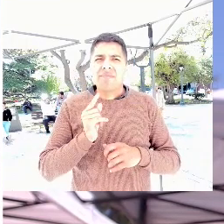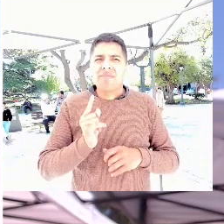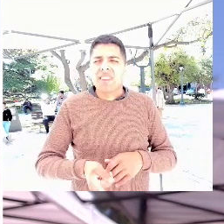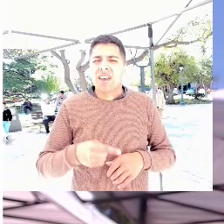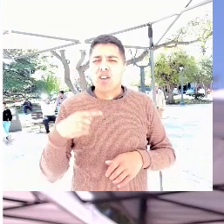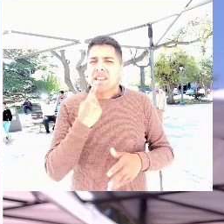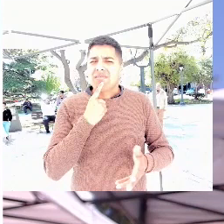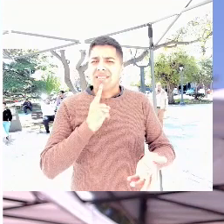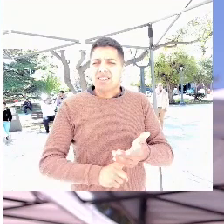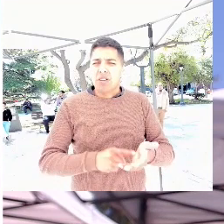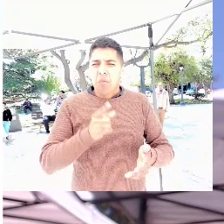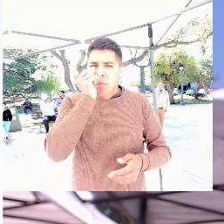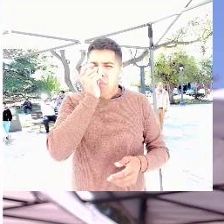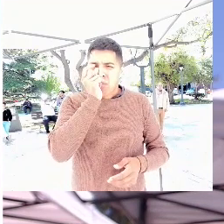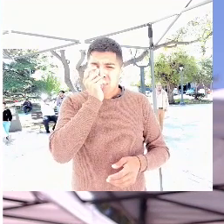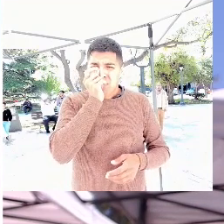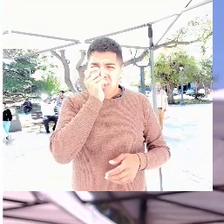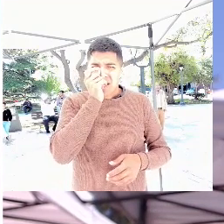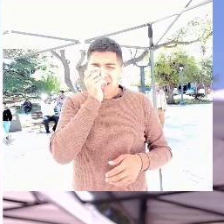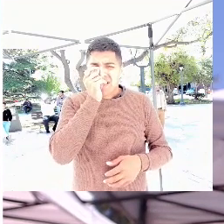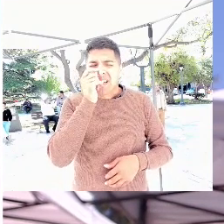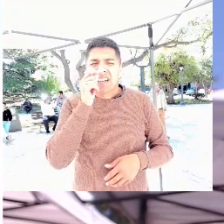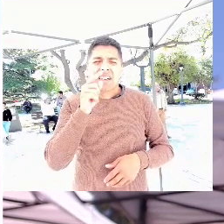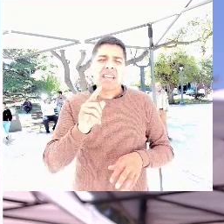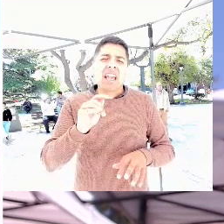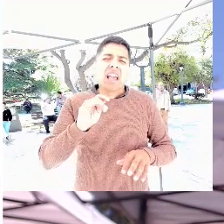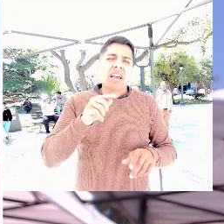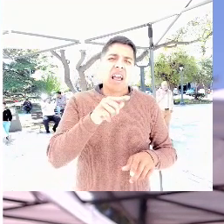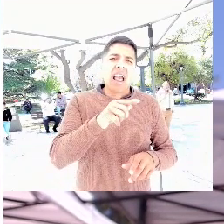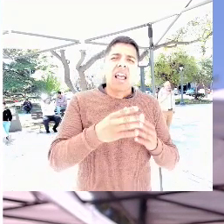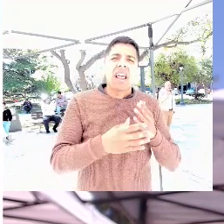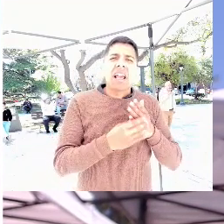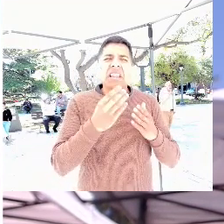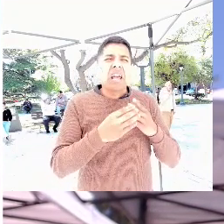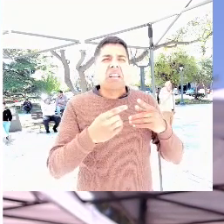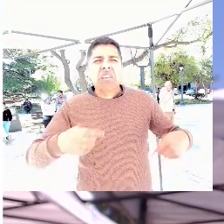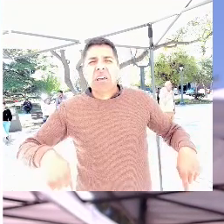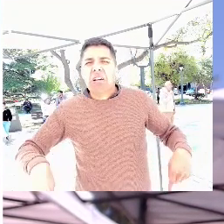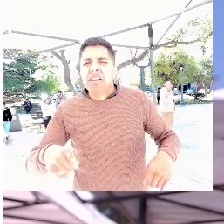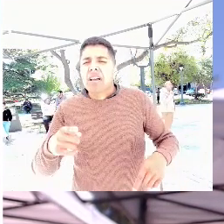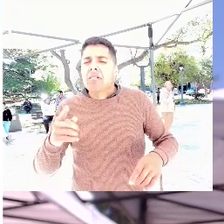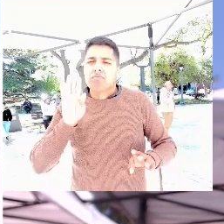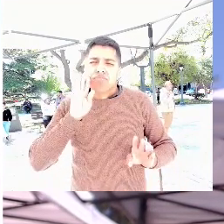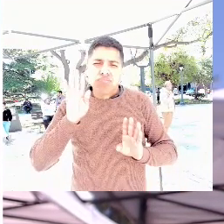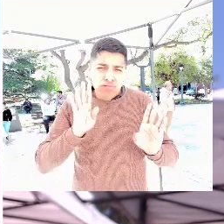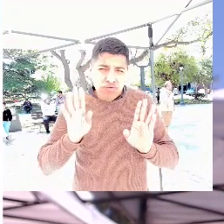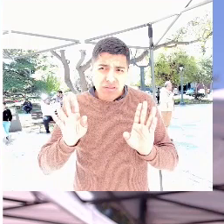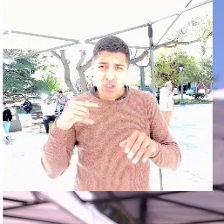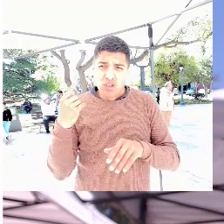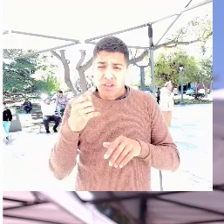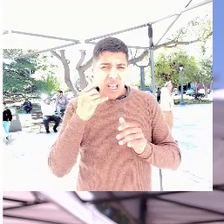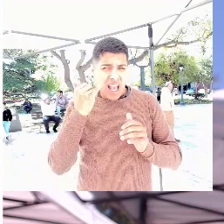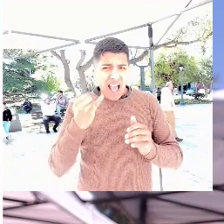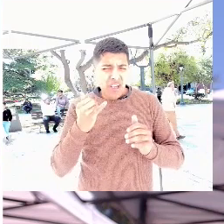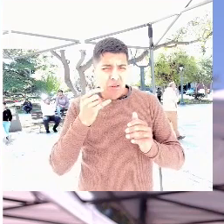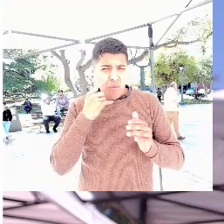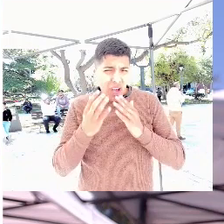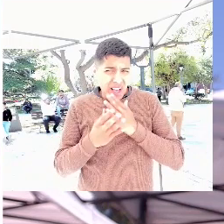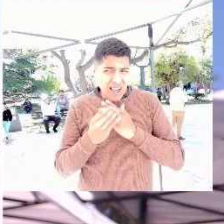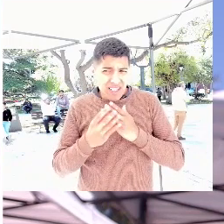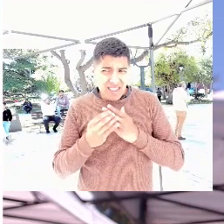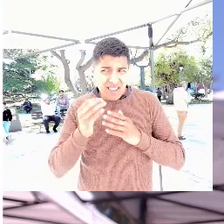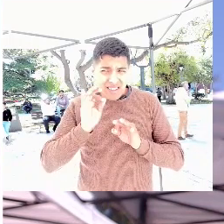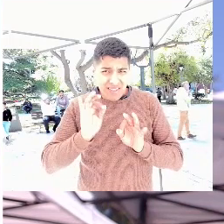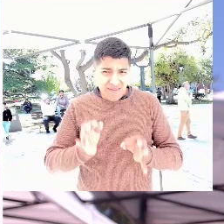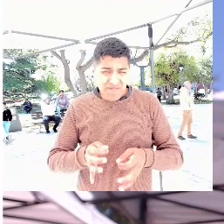las decisiones políticas al respecto de qué y cómo se va a gastar. Esta previsión de gastos que nosotros tenemos acá y que acabamos de